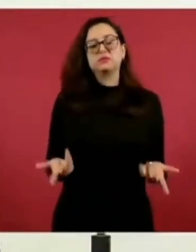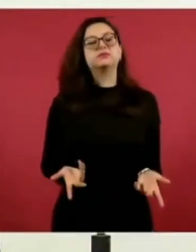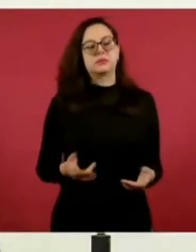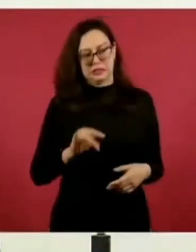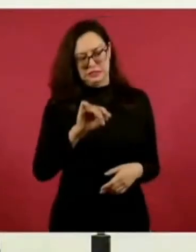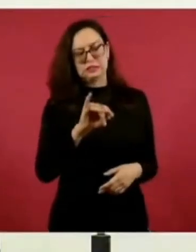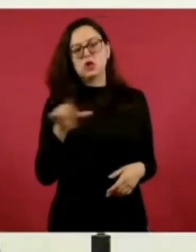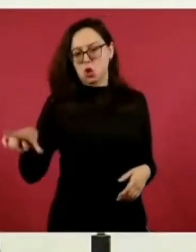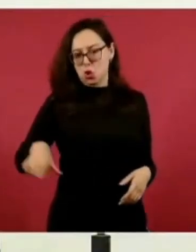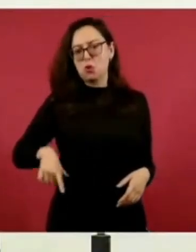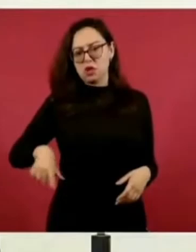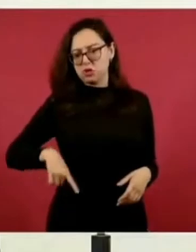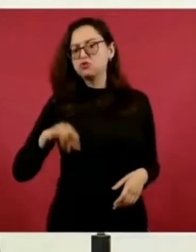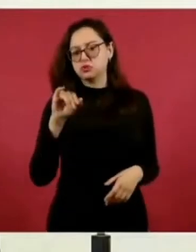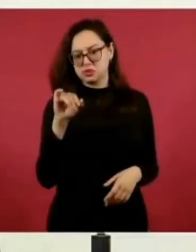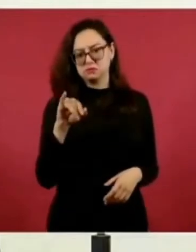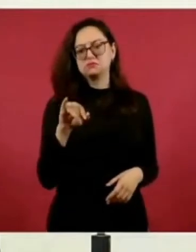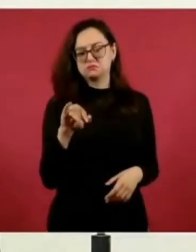sin duda,